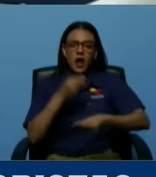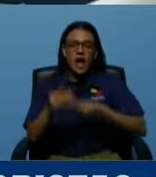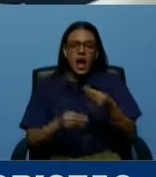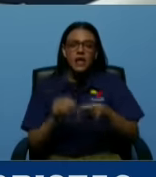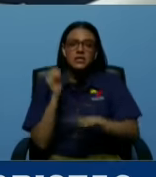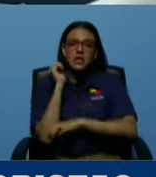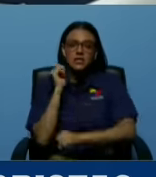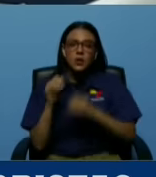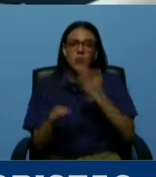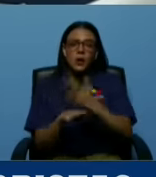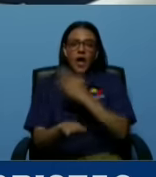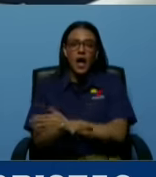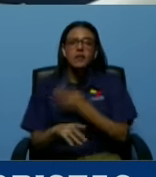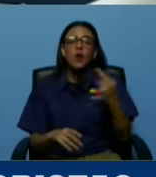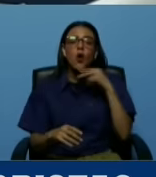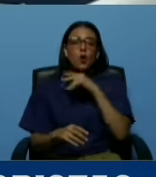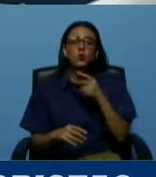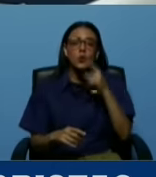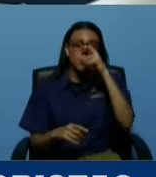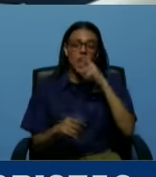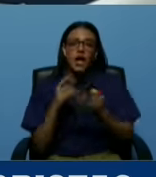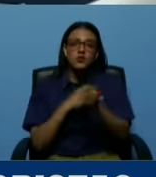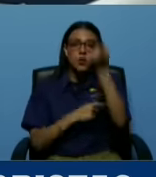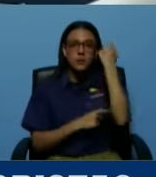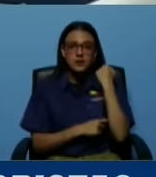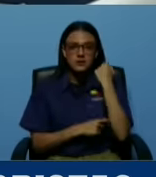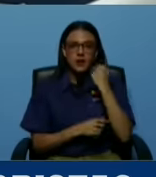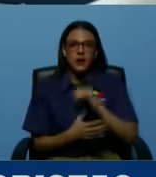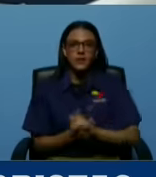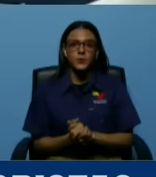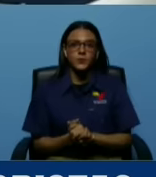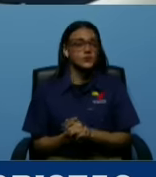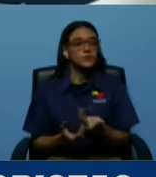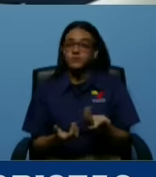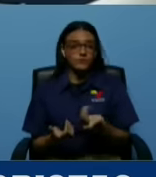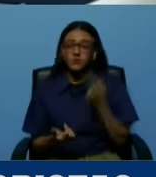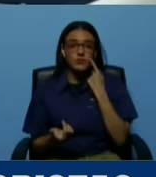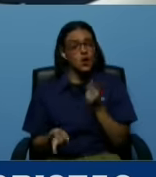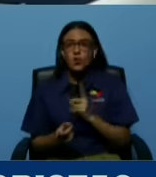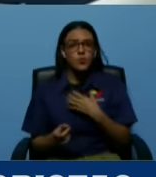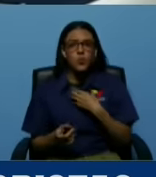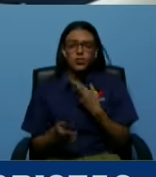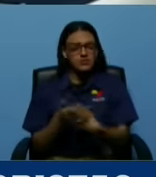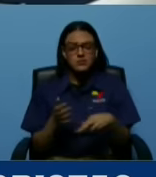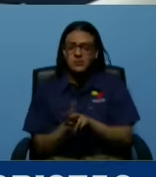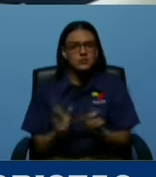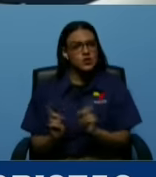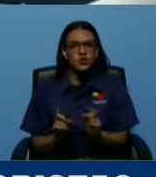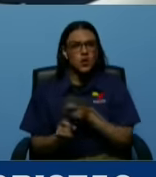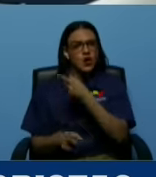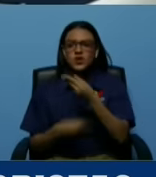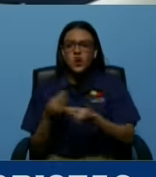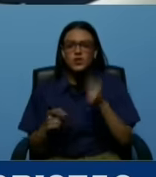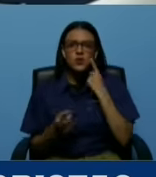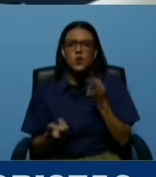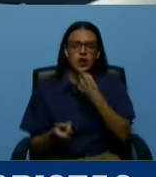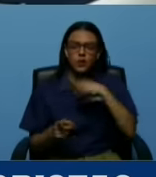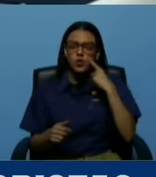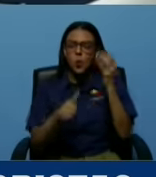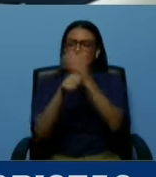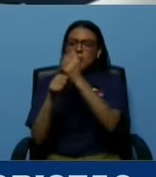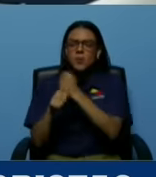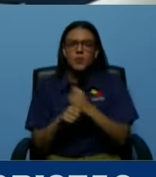imputaciones respectivas en octubre del año pasado. Obviamente que no. Quedaron totalmente